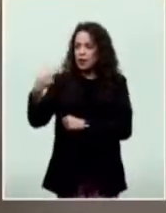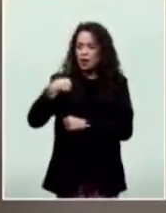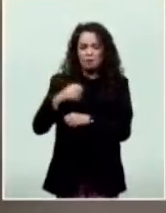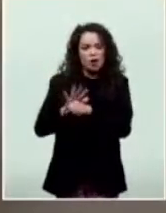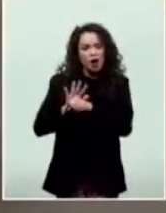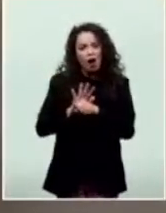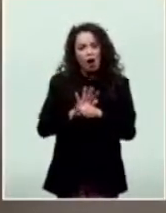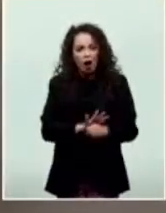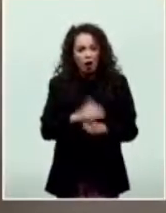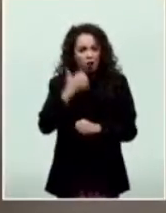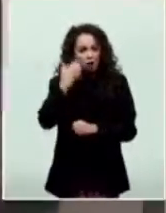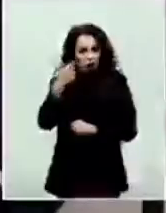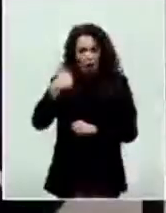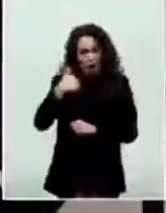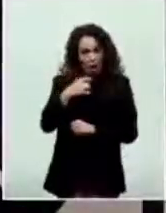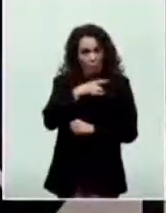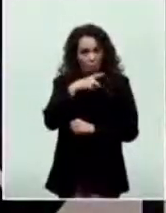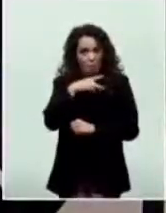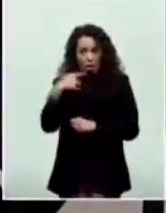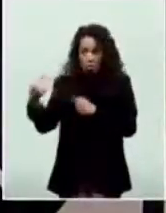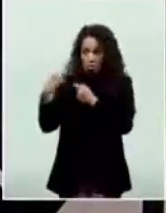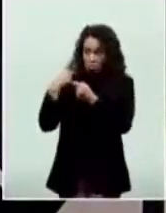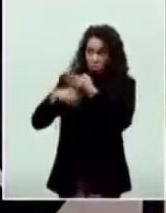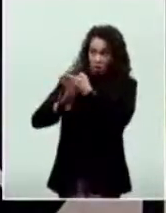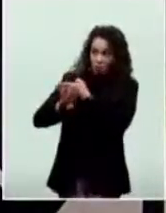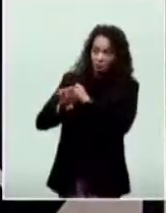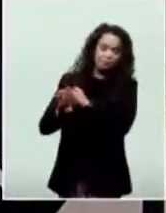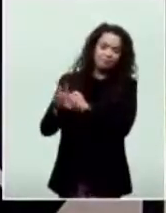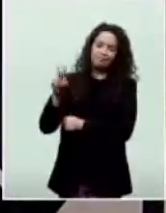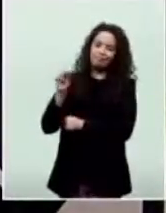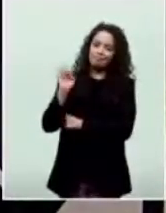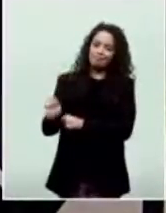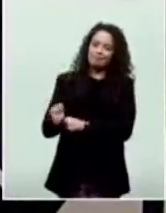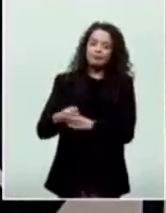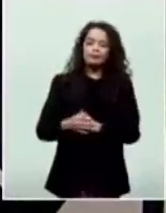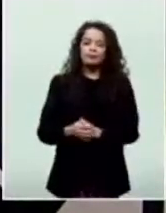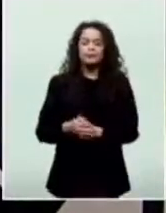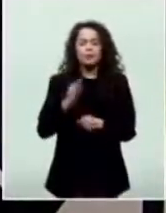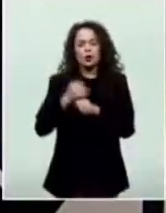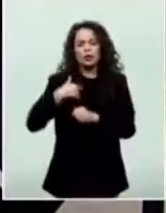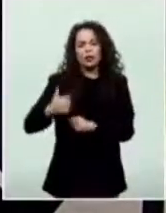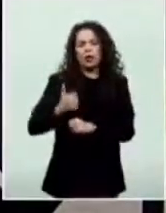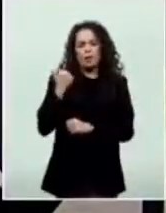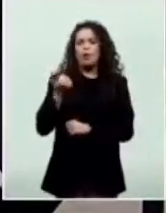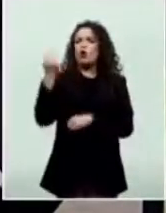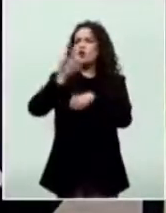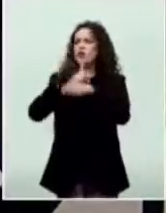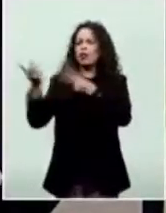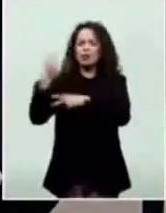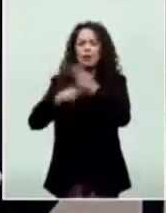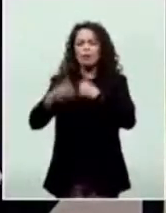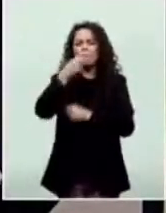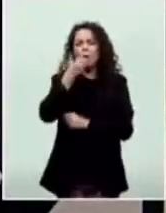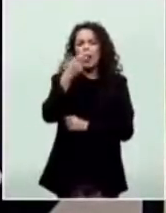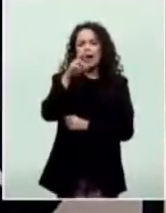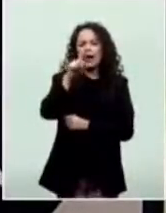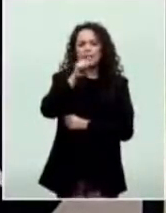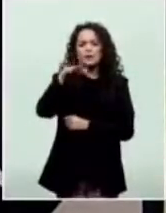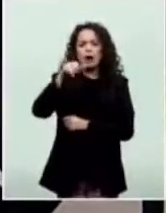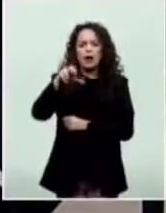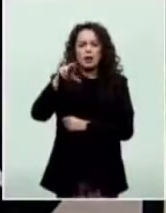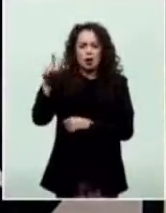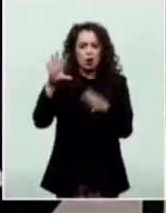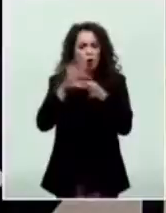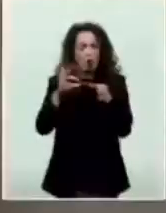nadie. Ministro, por otra parte, aprovechando que el otro día vino el señor Gertz Manero, ¿trataron el tema de Alejandra Cuevas